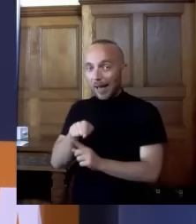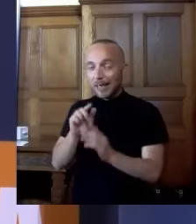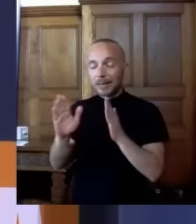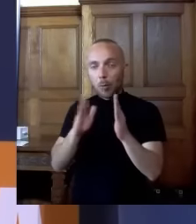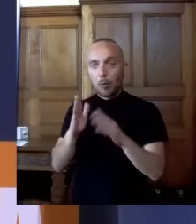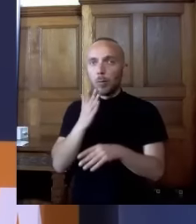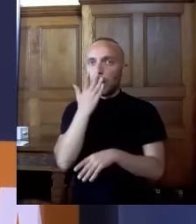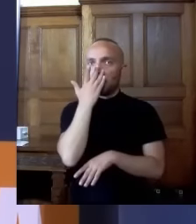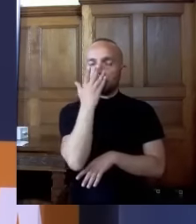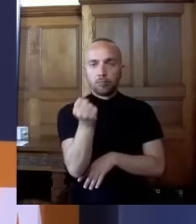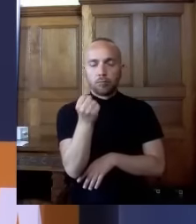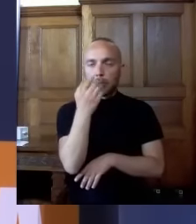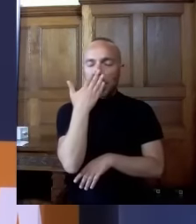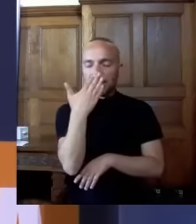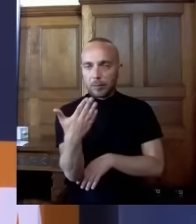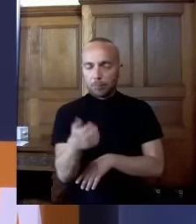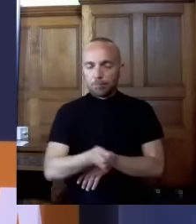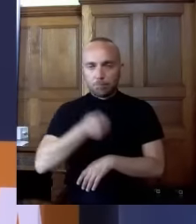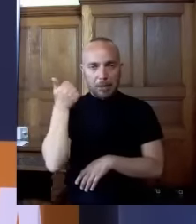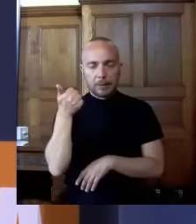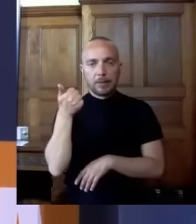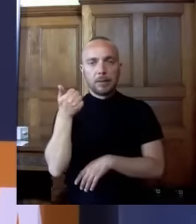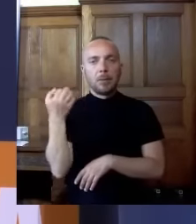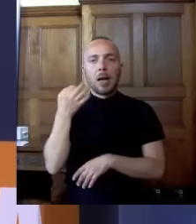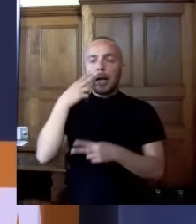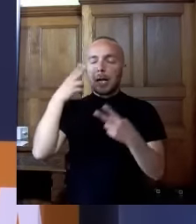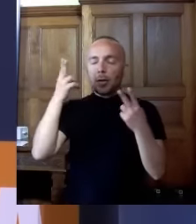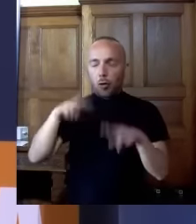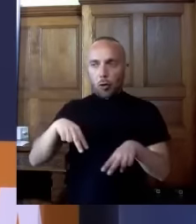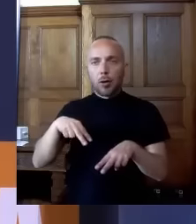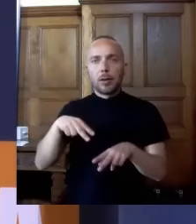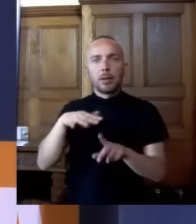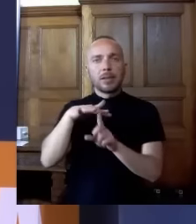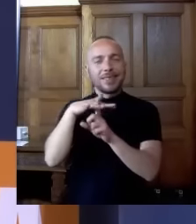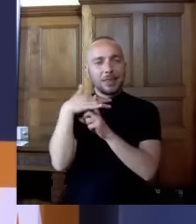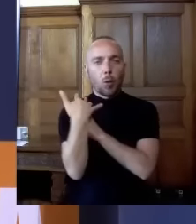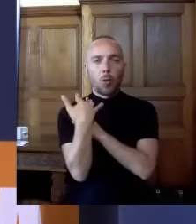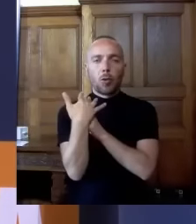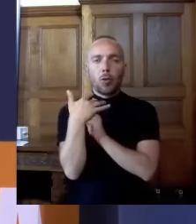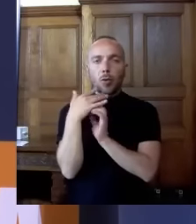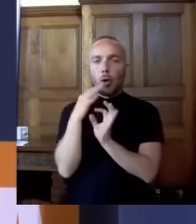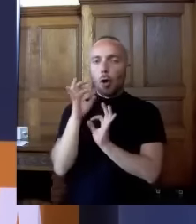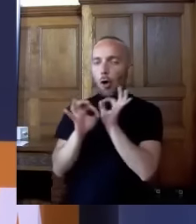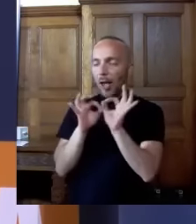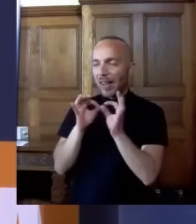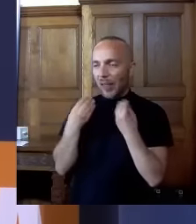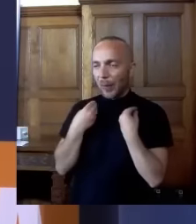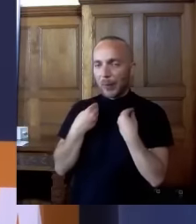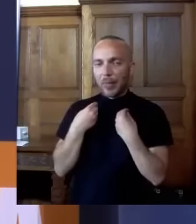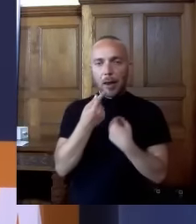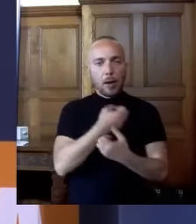nunca es el momento de reconocernos que la situación la forma de organizar la vida la economía la